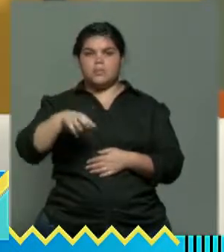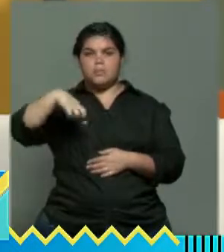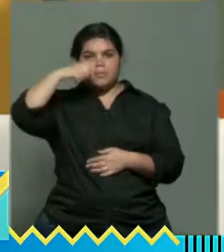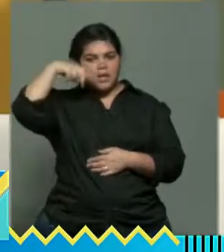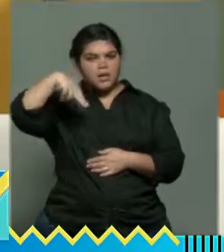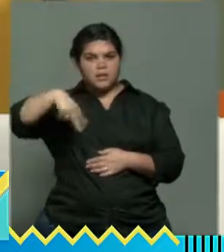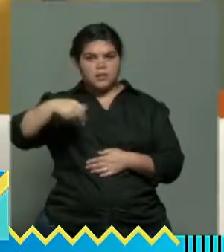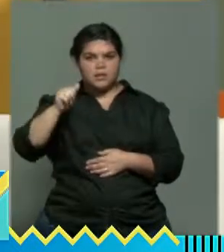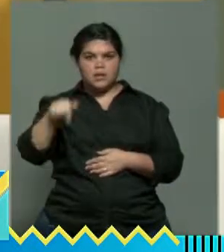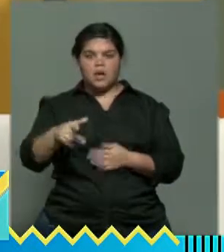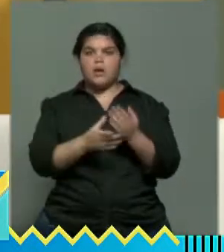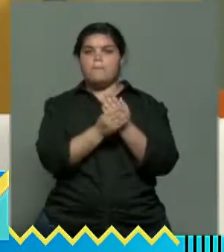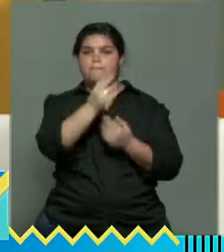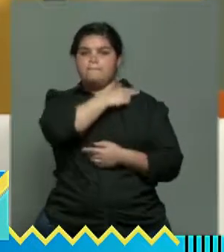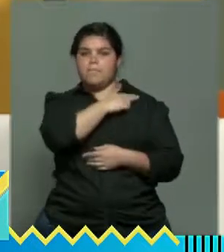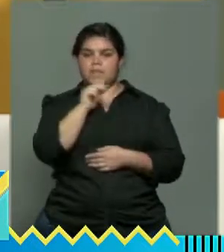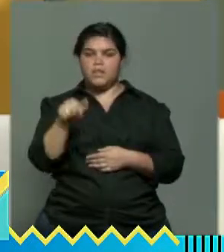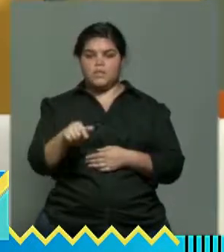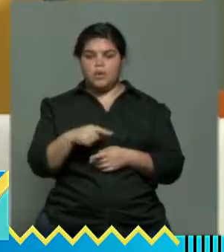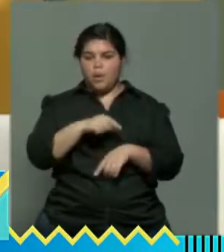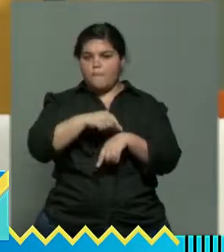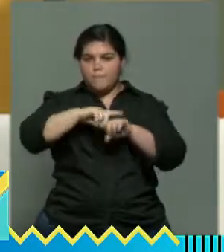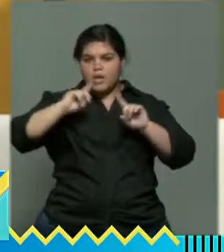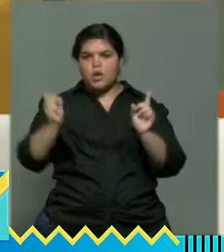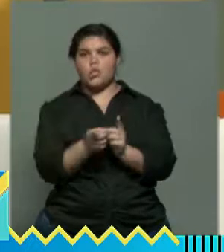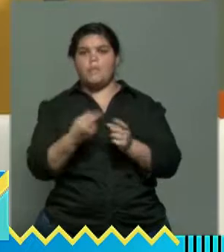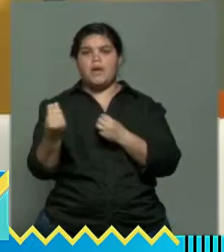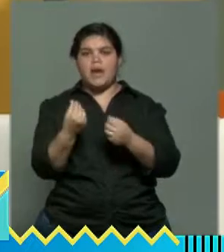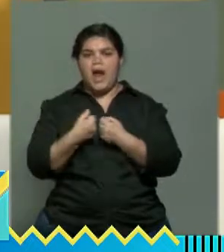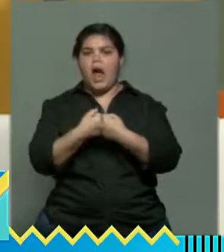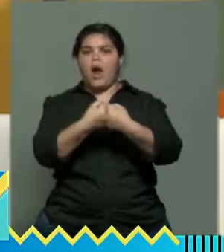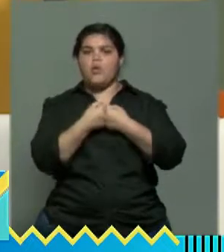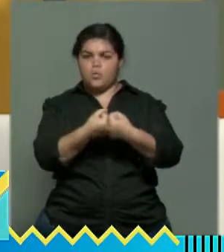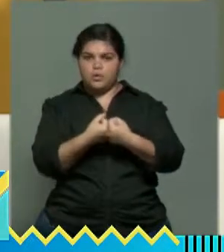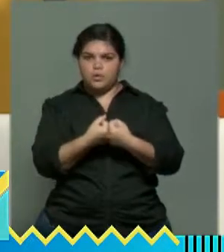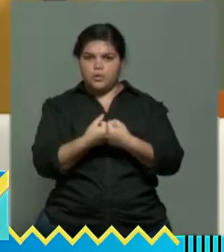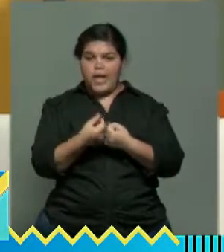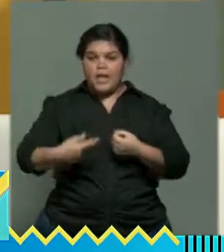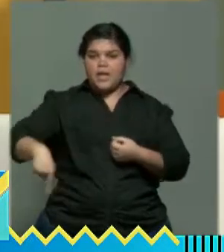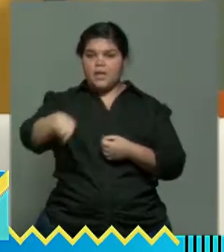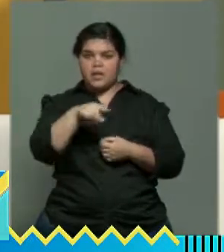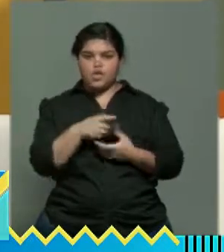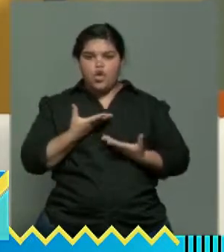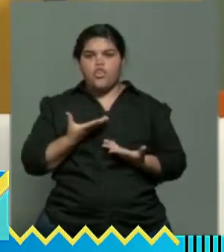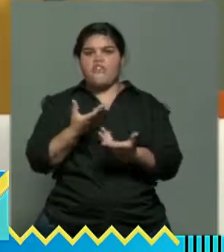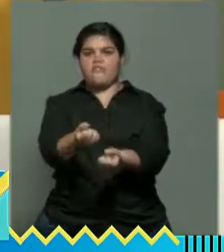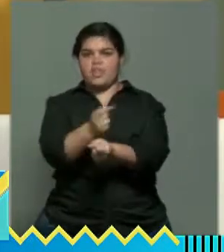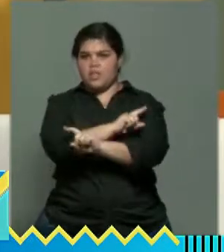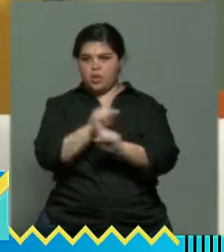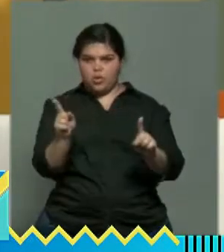de que viene ahora un periodo corto, pero sí de consenso. Claro. O sea, que ellos no están defendiendo, por lo